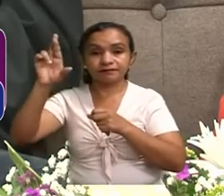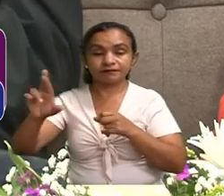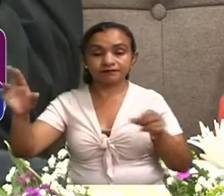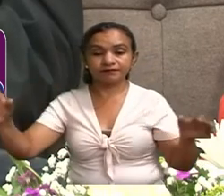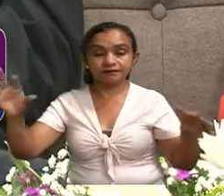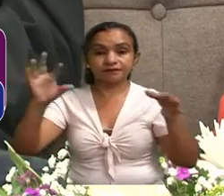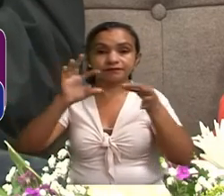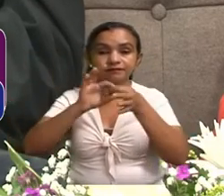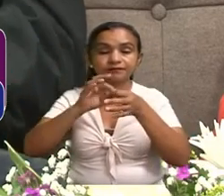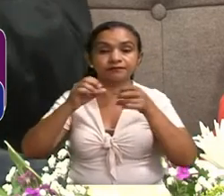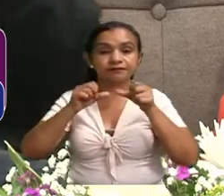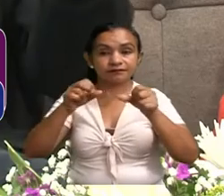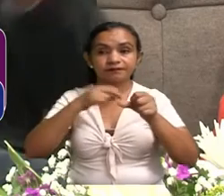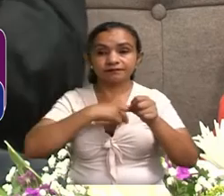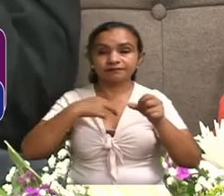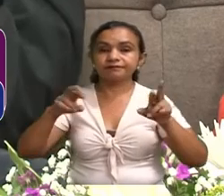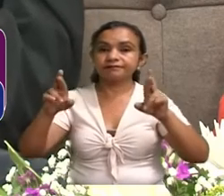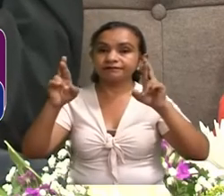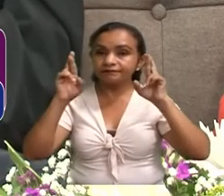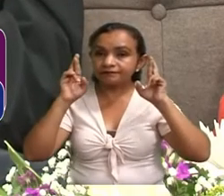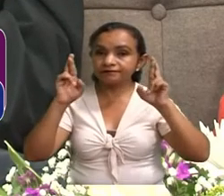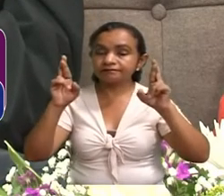ese trámite, ojalá